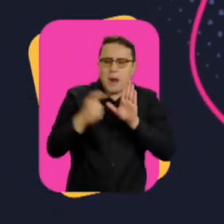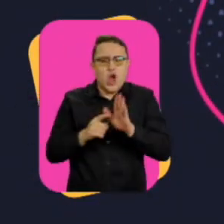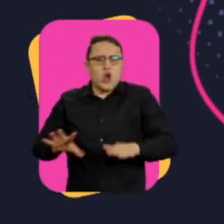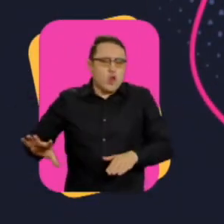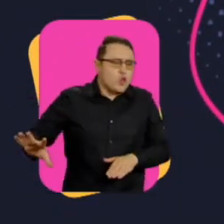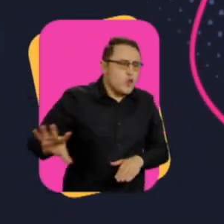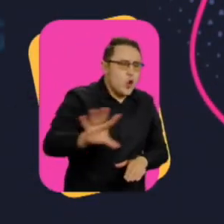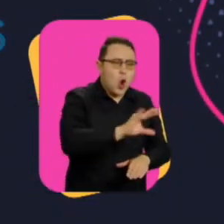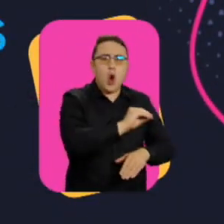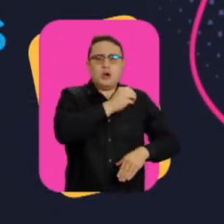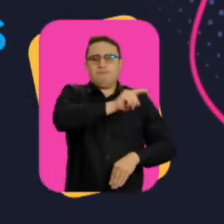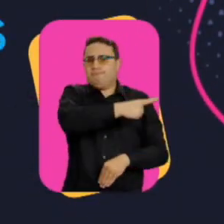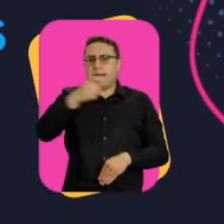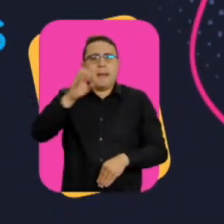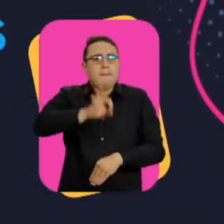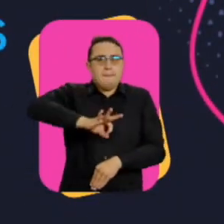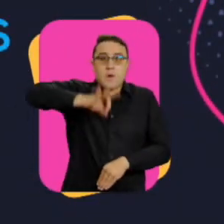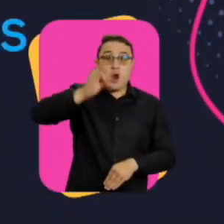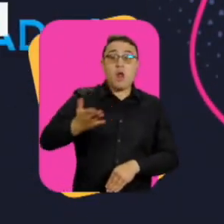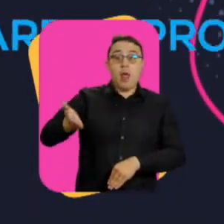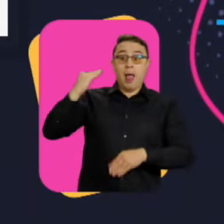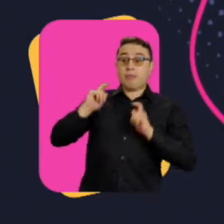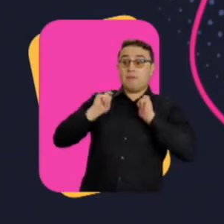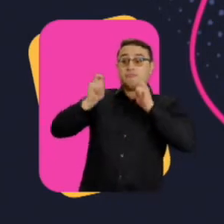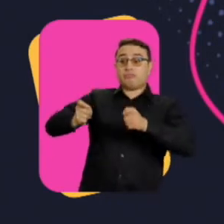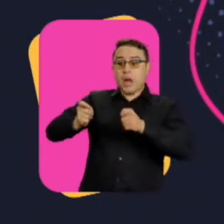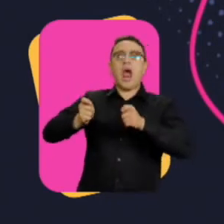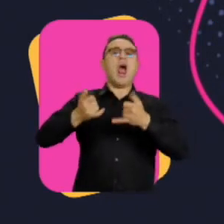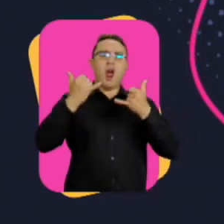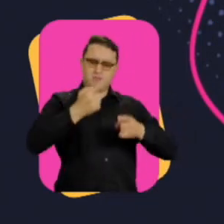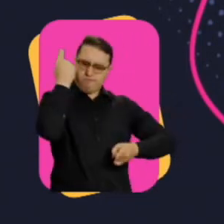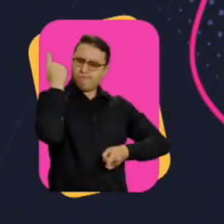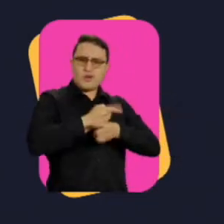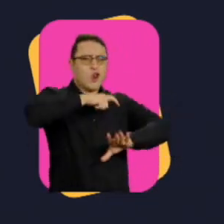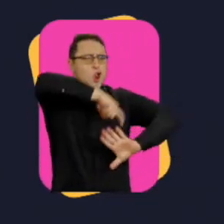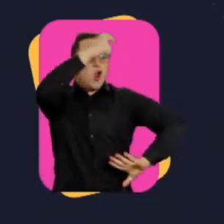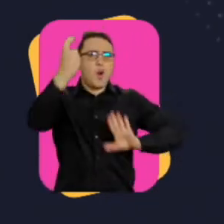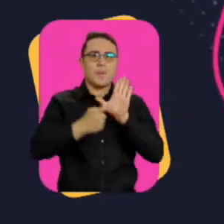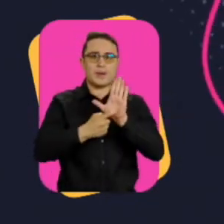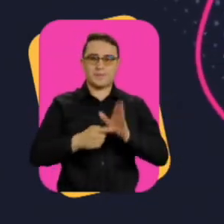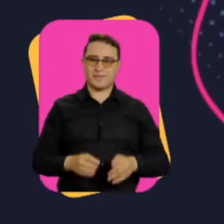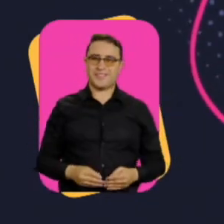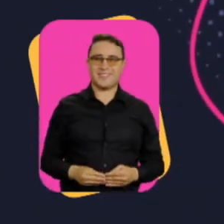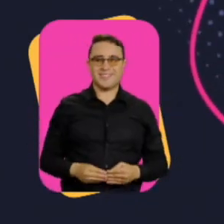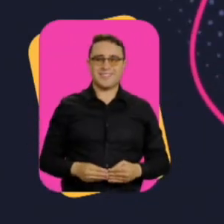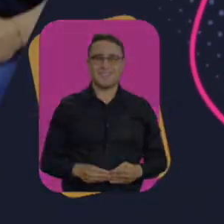al 100% las tareas programadas por medio de la herramienta.